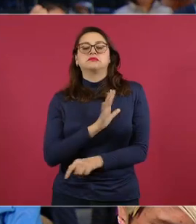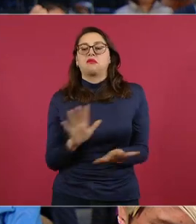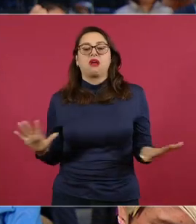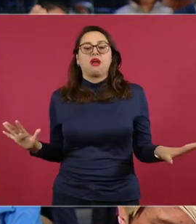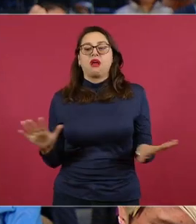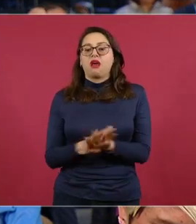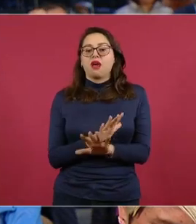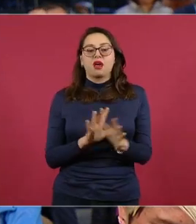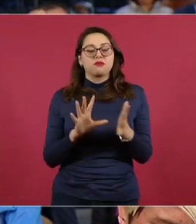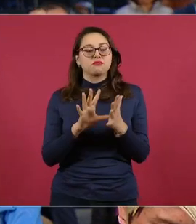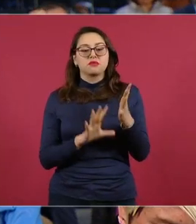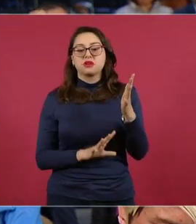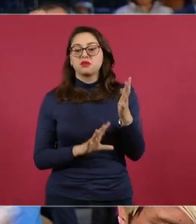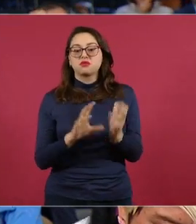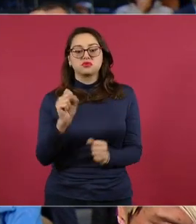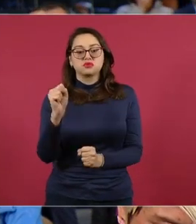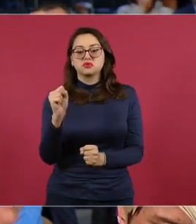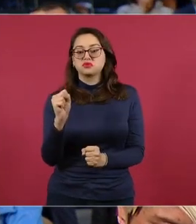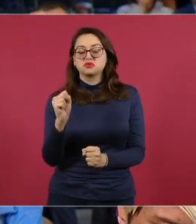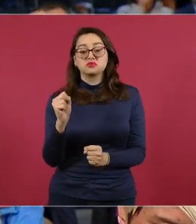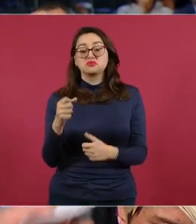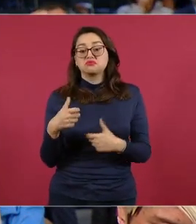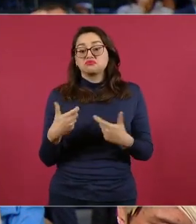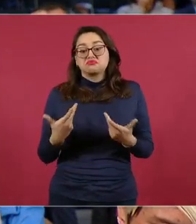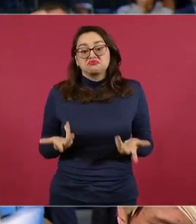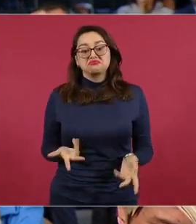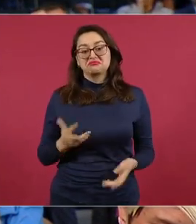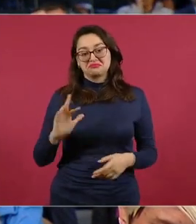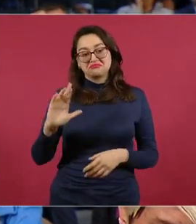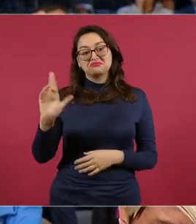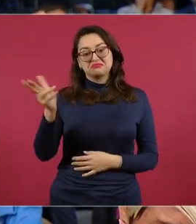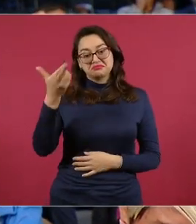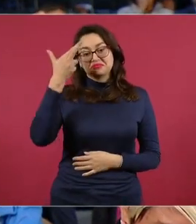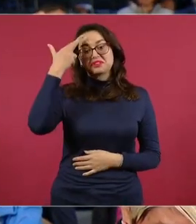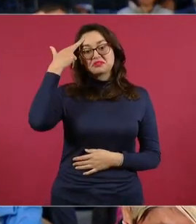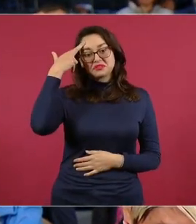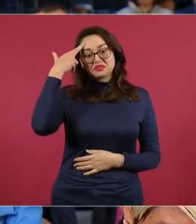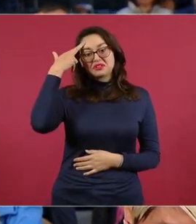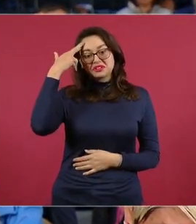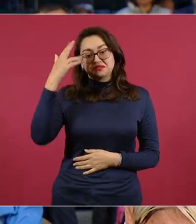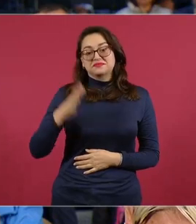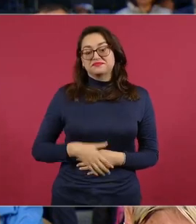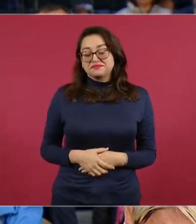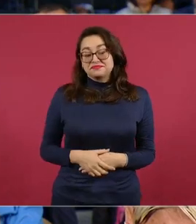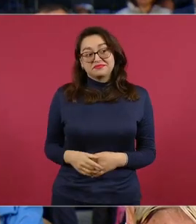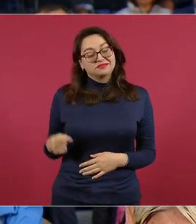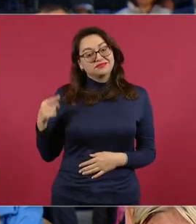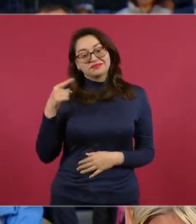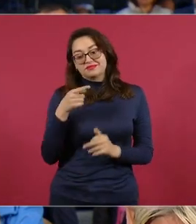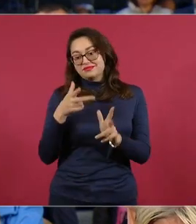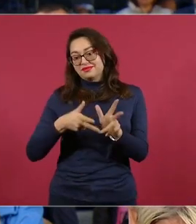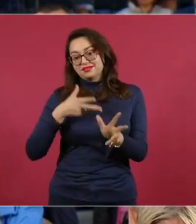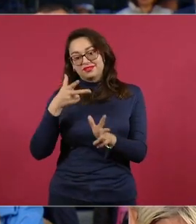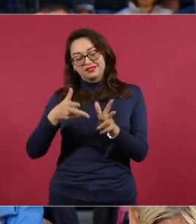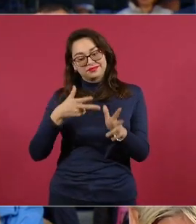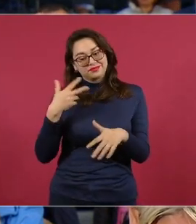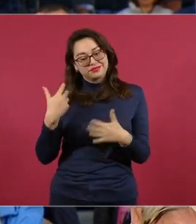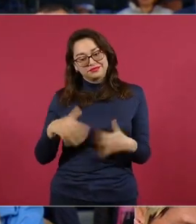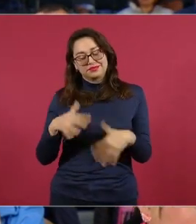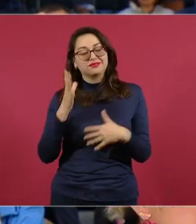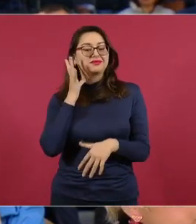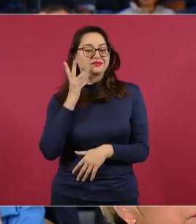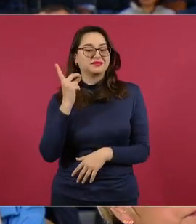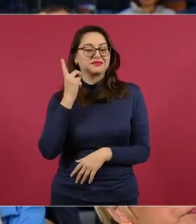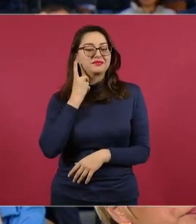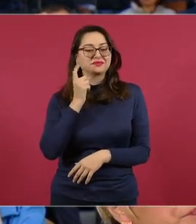a la oposición en su momento. Vaya, recordando un poco todo lo que ocurrió en San Lázaro. Por último, quiero retomar que